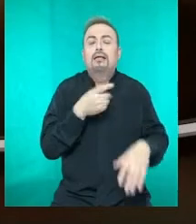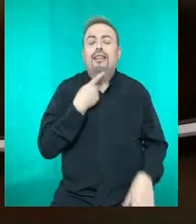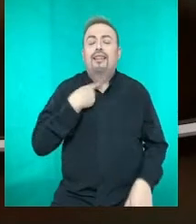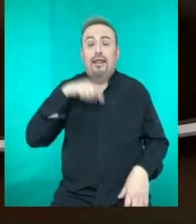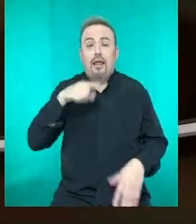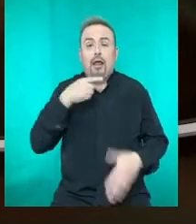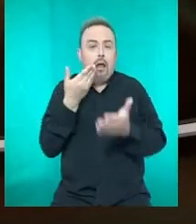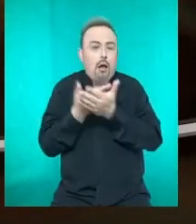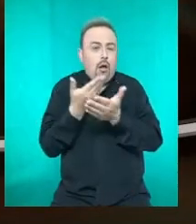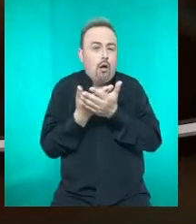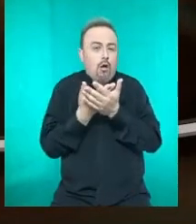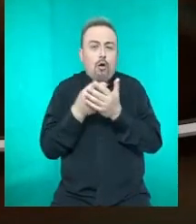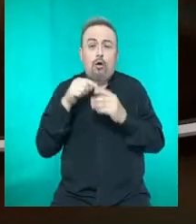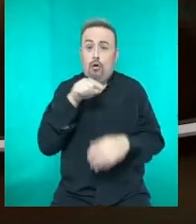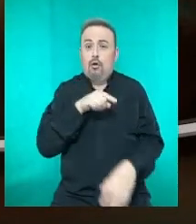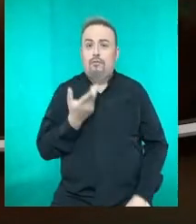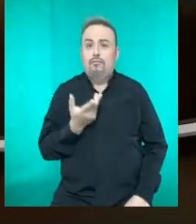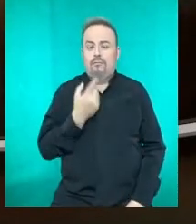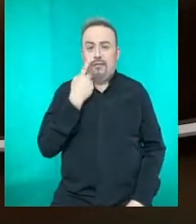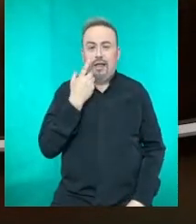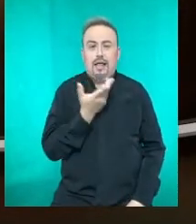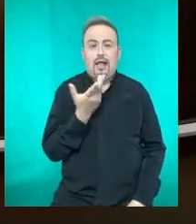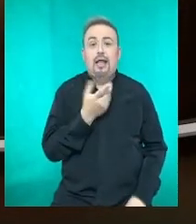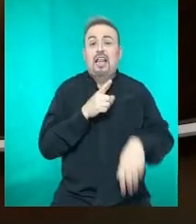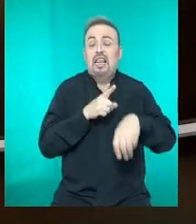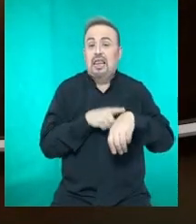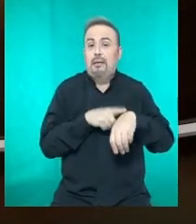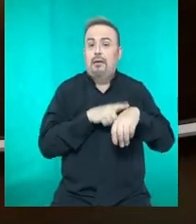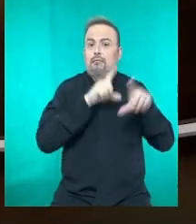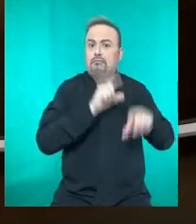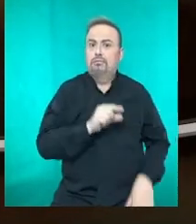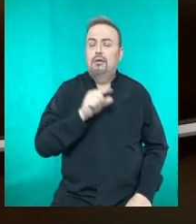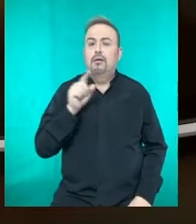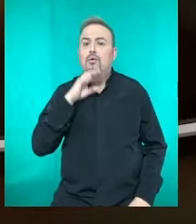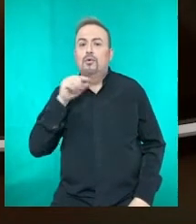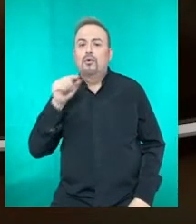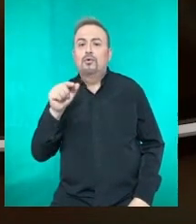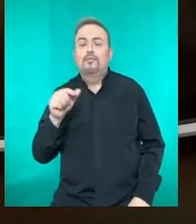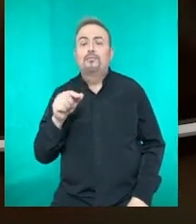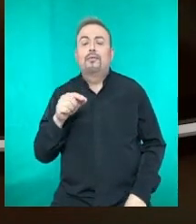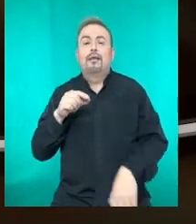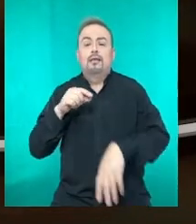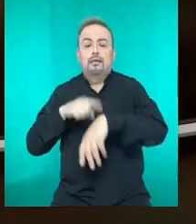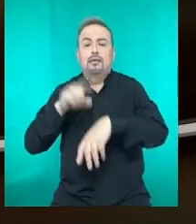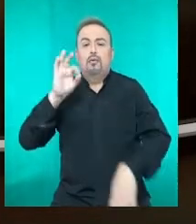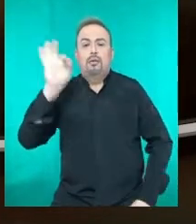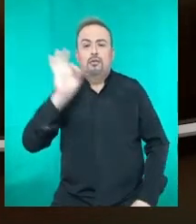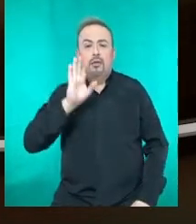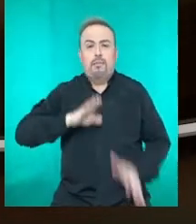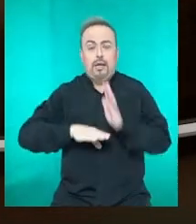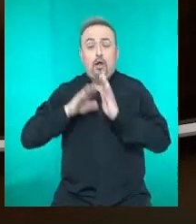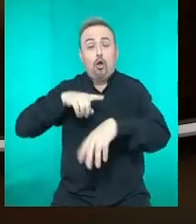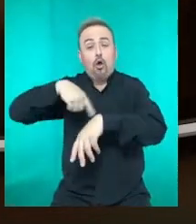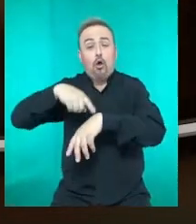caso ver el global, y aquí el tiempo, como les digo, disminuyó en un 50%. Las horas hombre efectivas utilizadas para construcción,